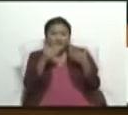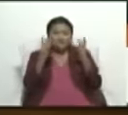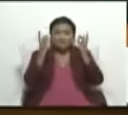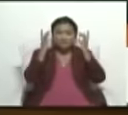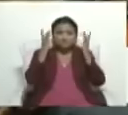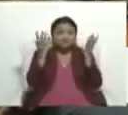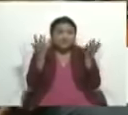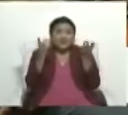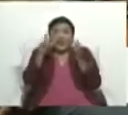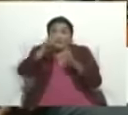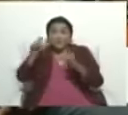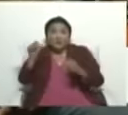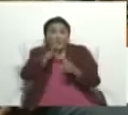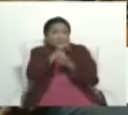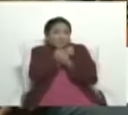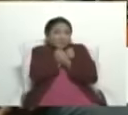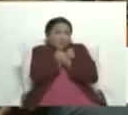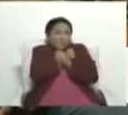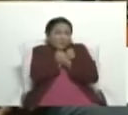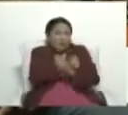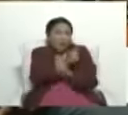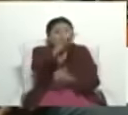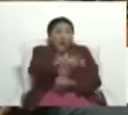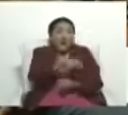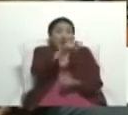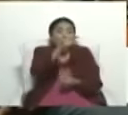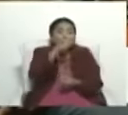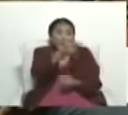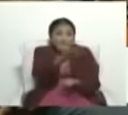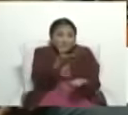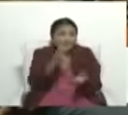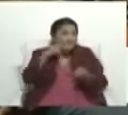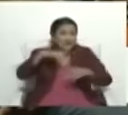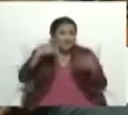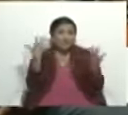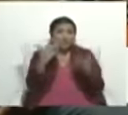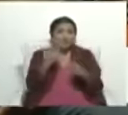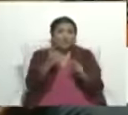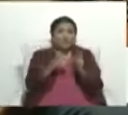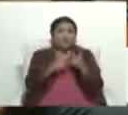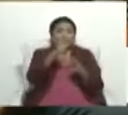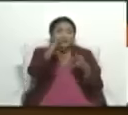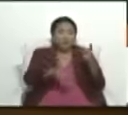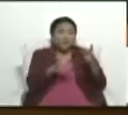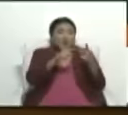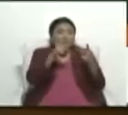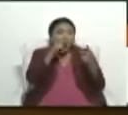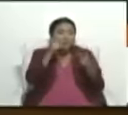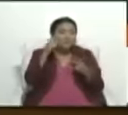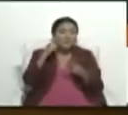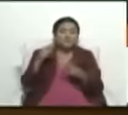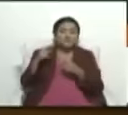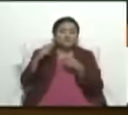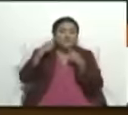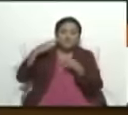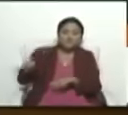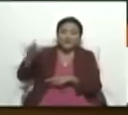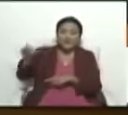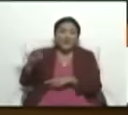público lo quisiera tanto y que él a la vez a ella la relegara de ese éxito. A un punto